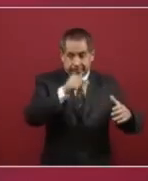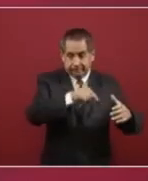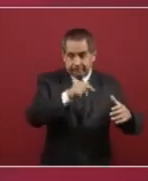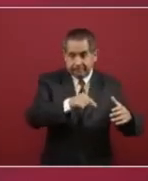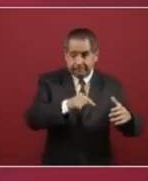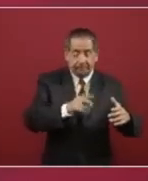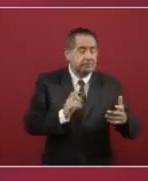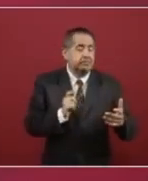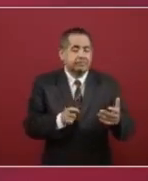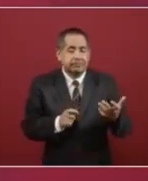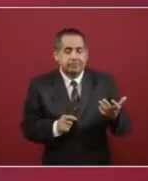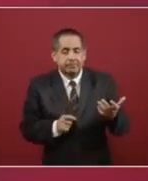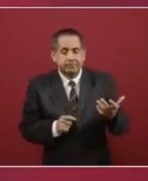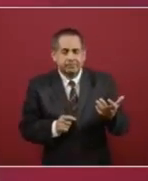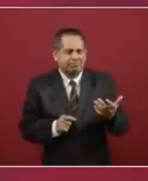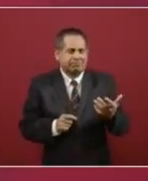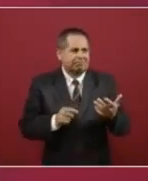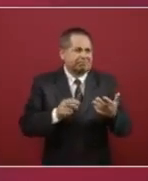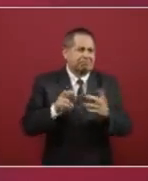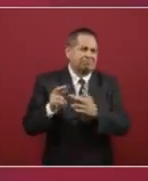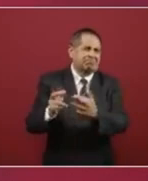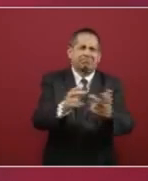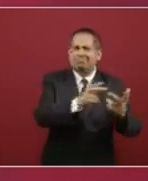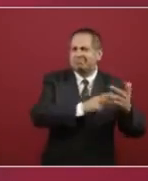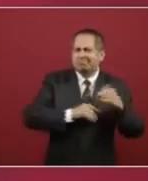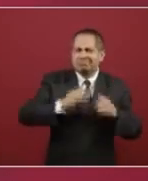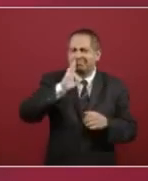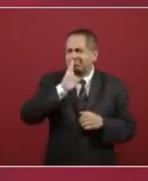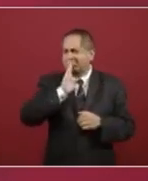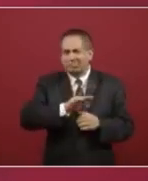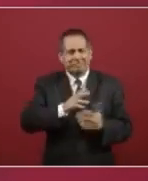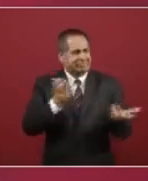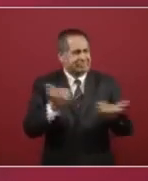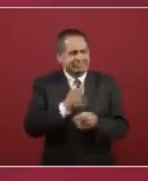que dejaron un tiradero